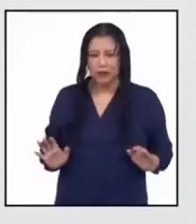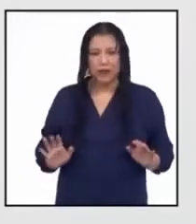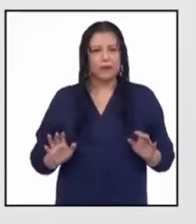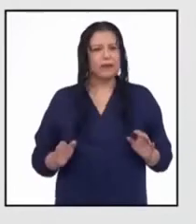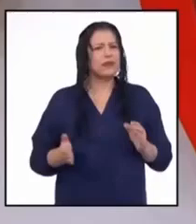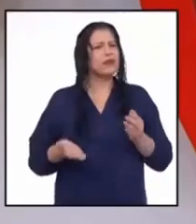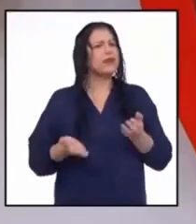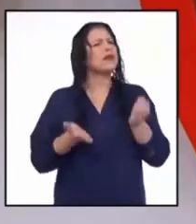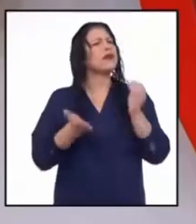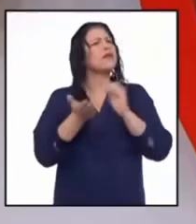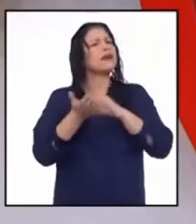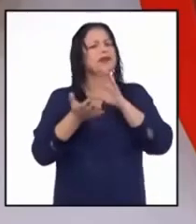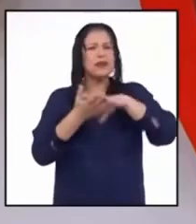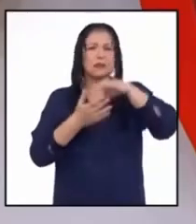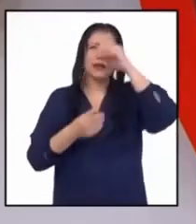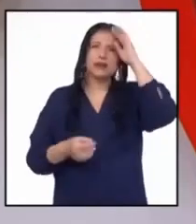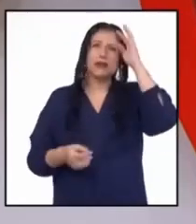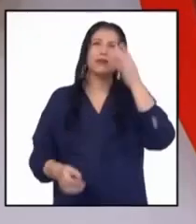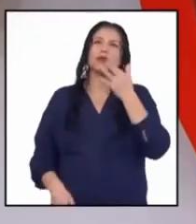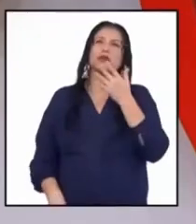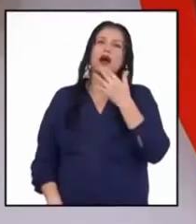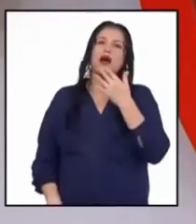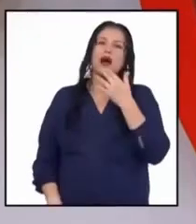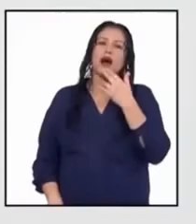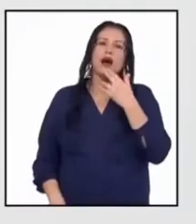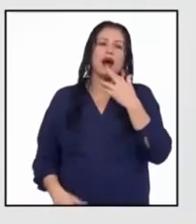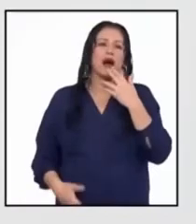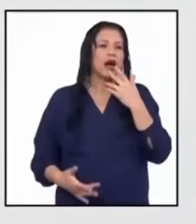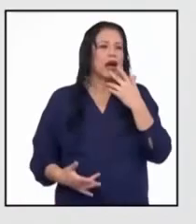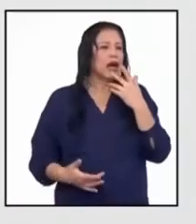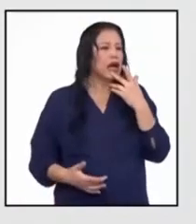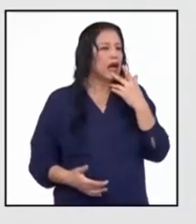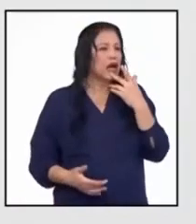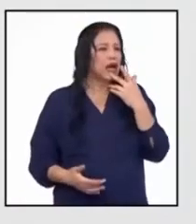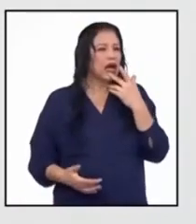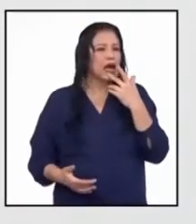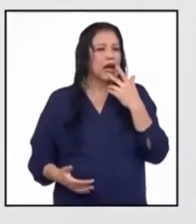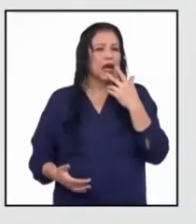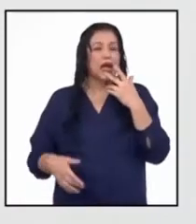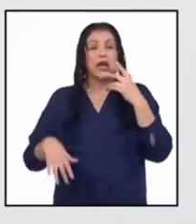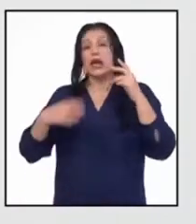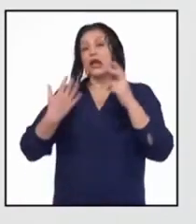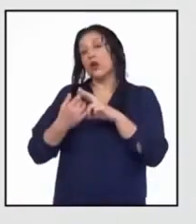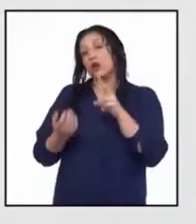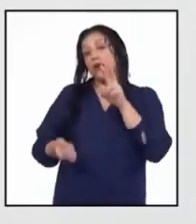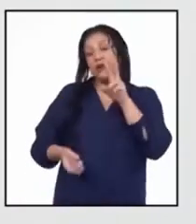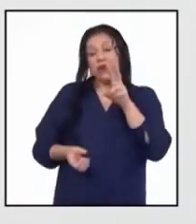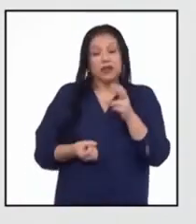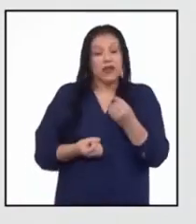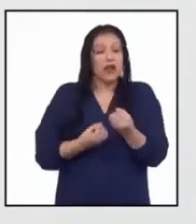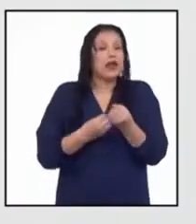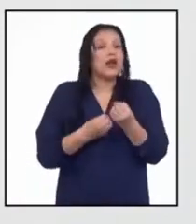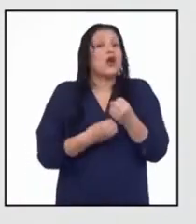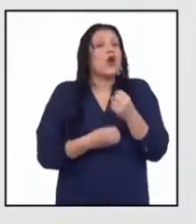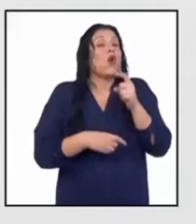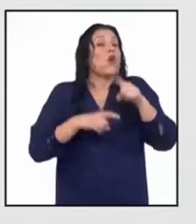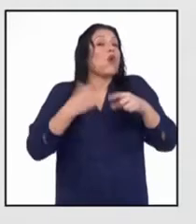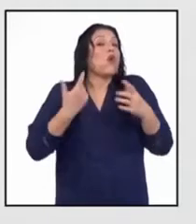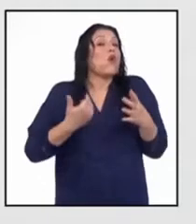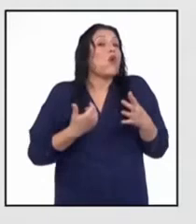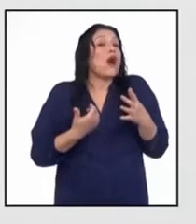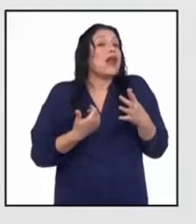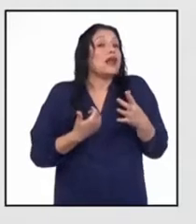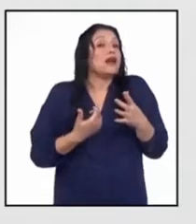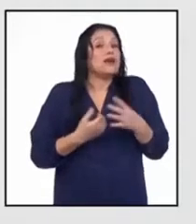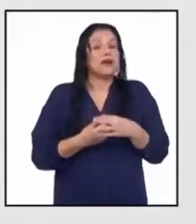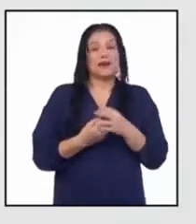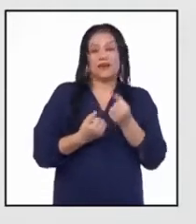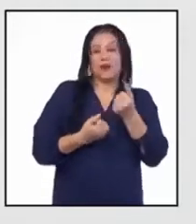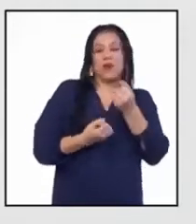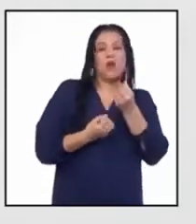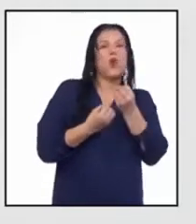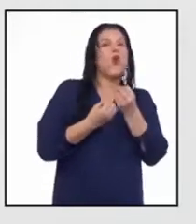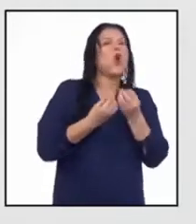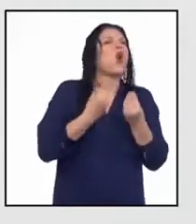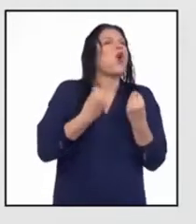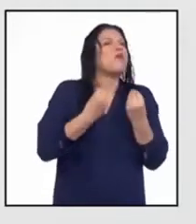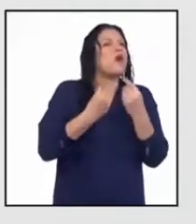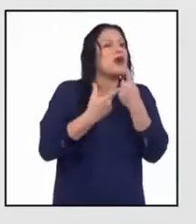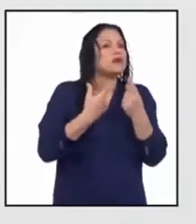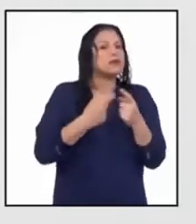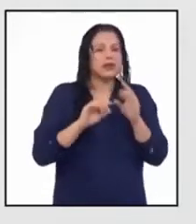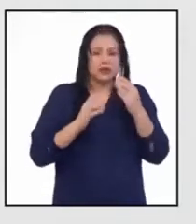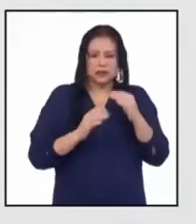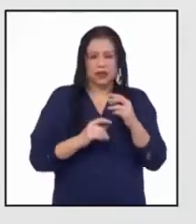qué más? ¡Uy, hay más! Que una variable cualitativa puede ser nominal u